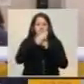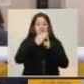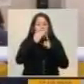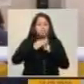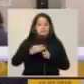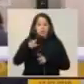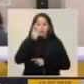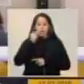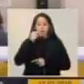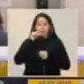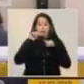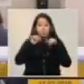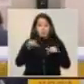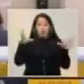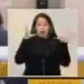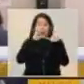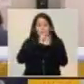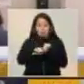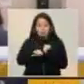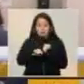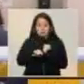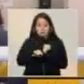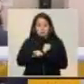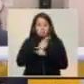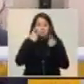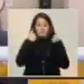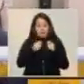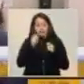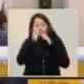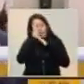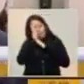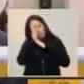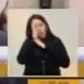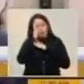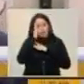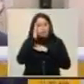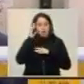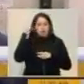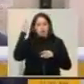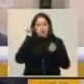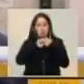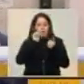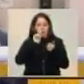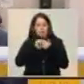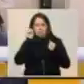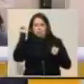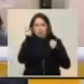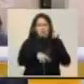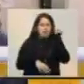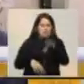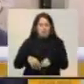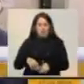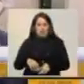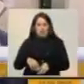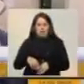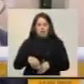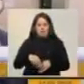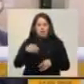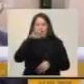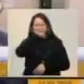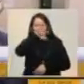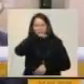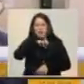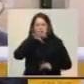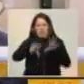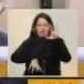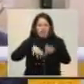contra del compañero David Pernía en las noches. Cuando trata de dormir, lamentablemente le tiran pólvora, le tiran excremento de animales, le ponen